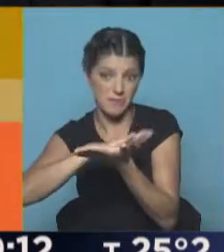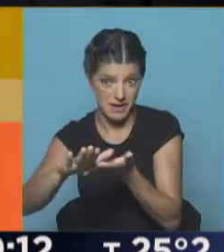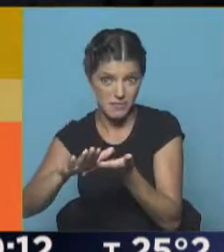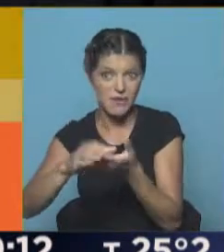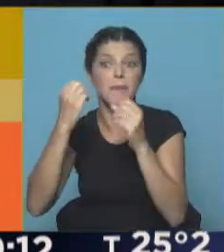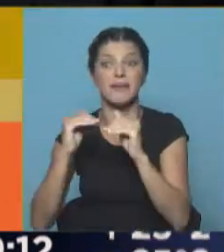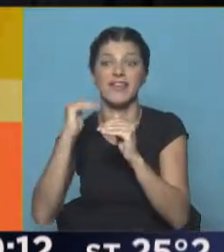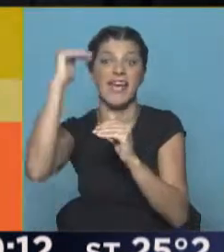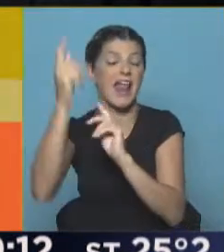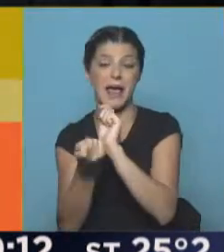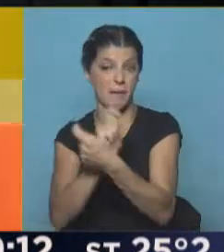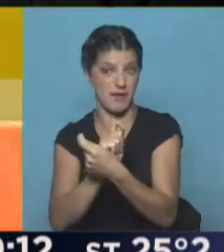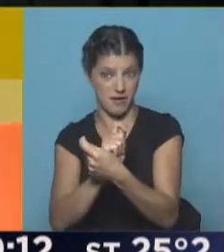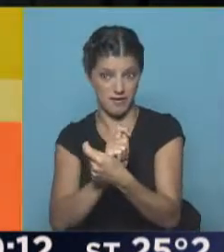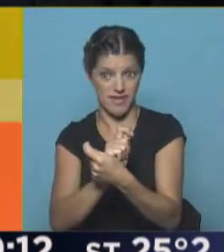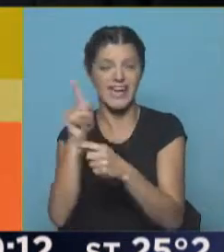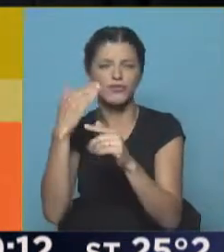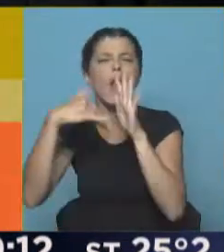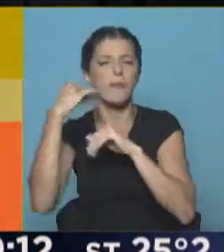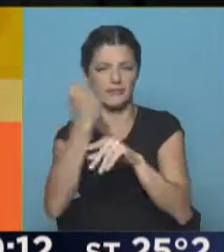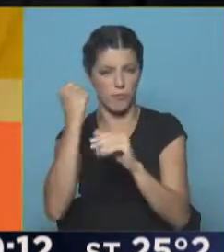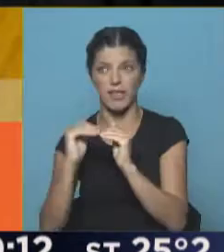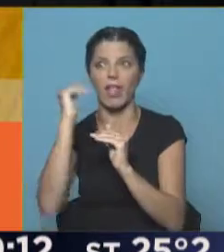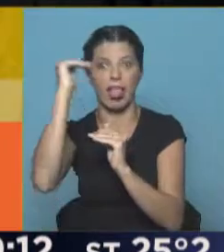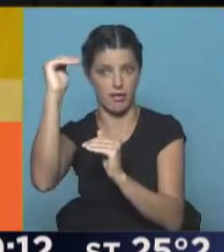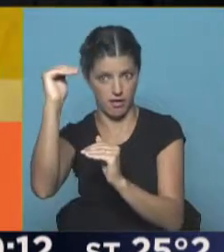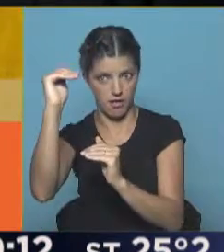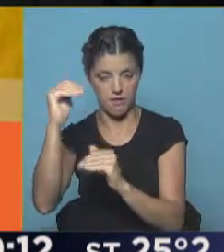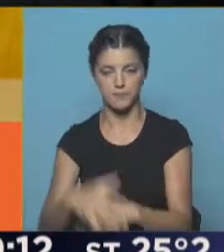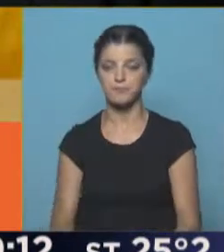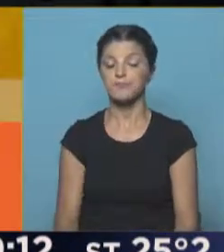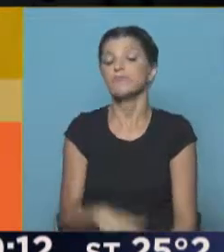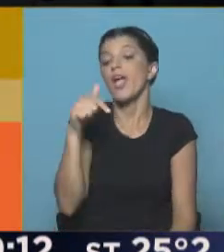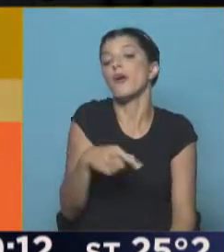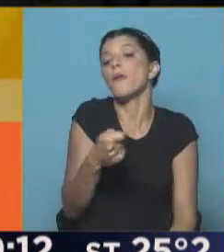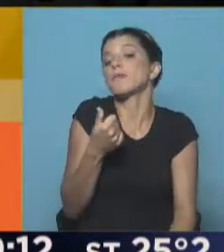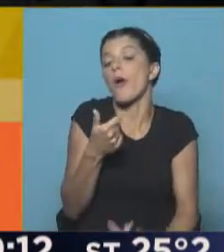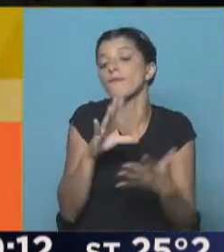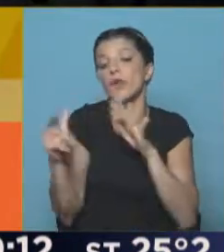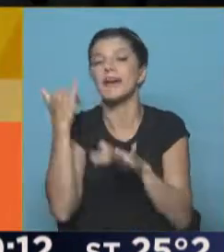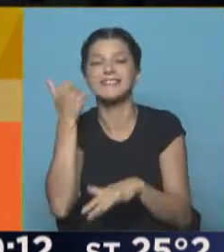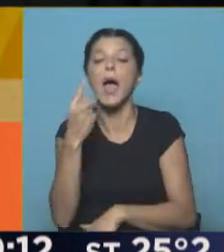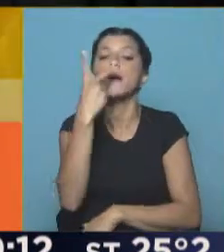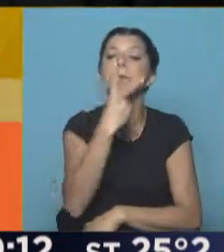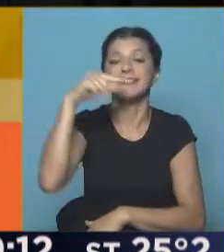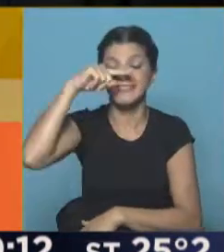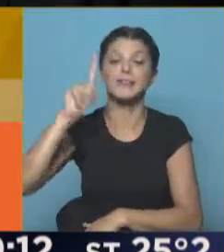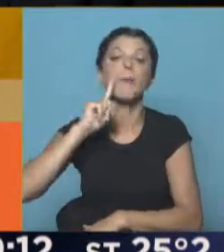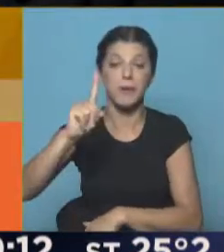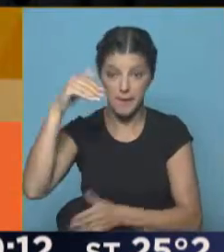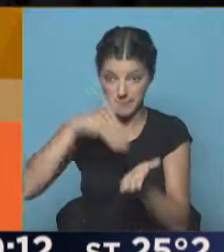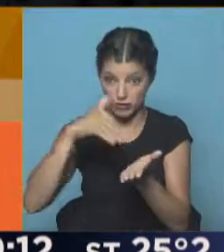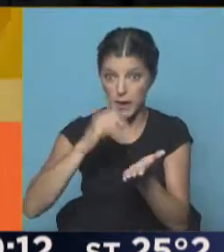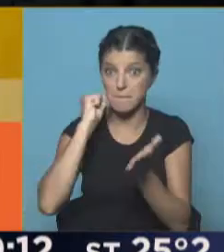tocar las escalas, que es lo que estrangulaba, ¿no es cierto? Ahora quedaba pocos recursos, se habían votado 27.000 millones de pesos en